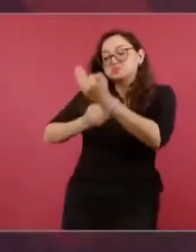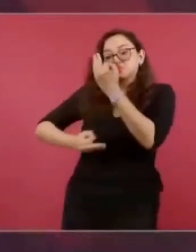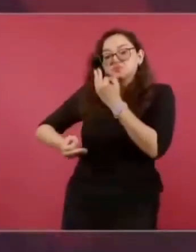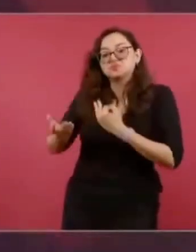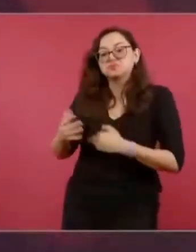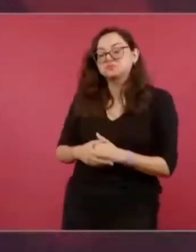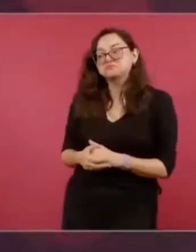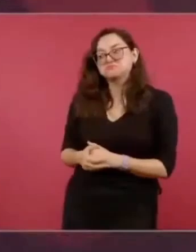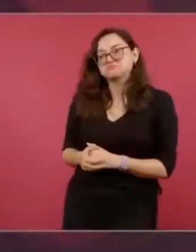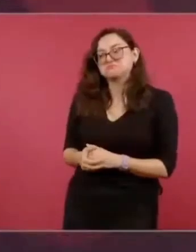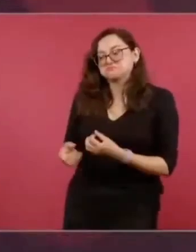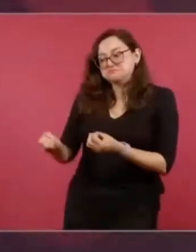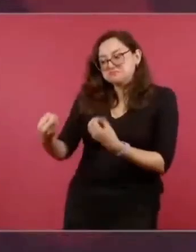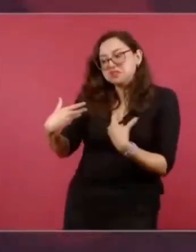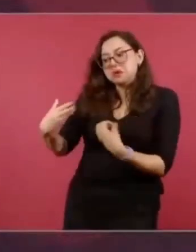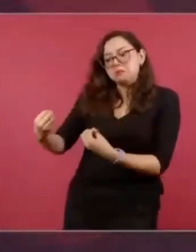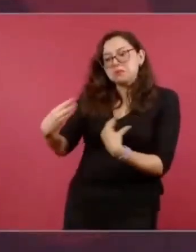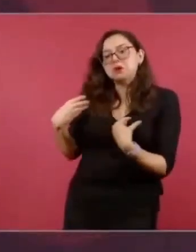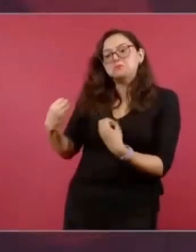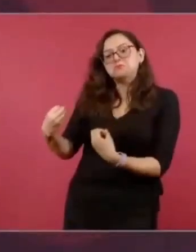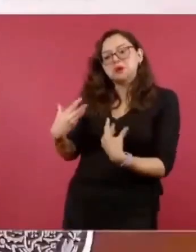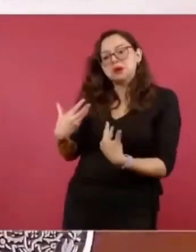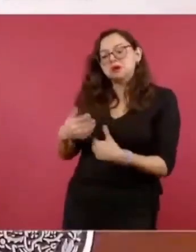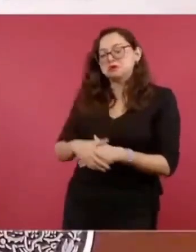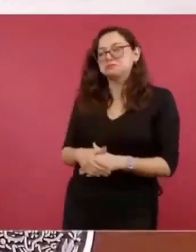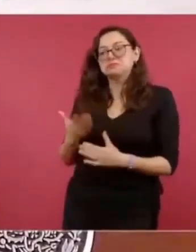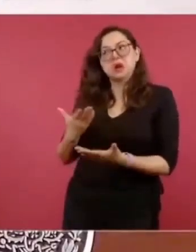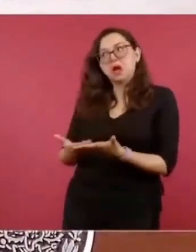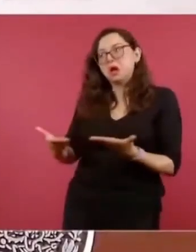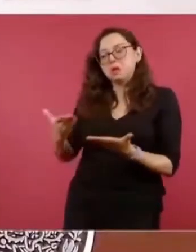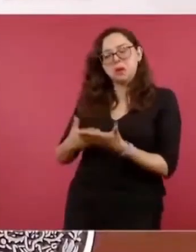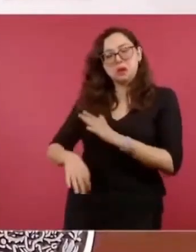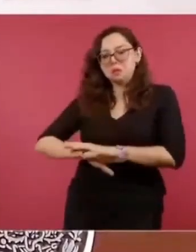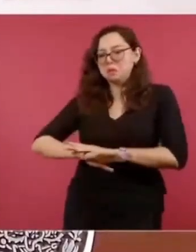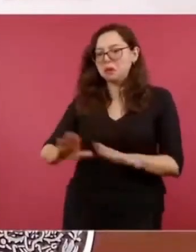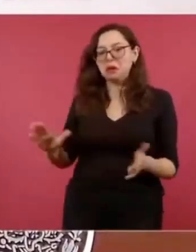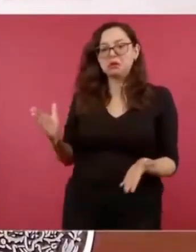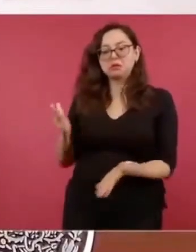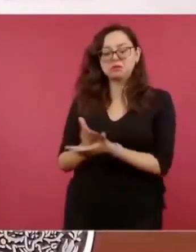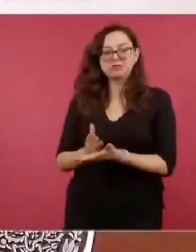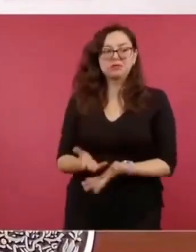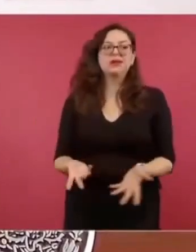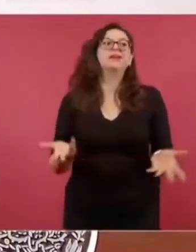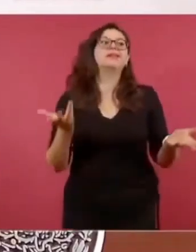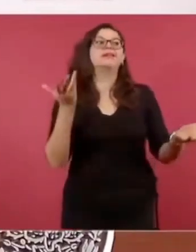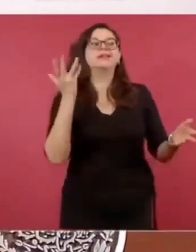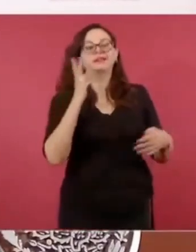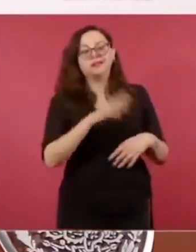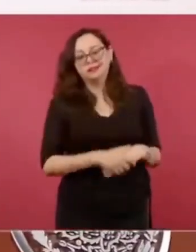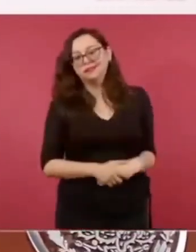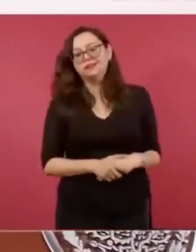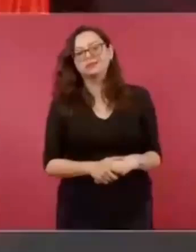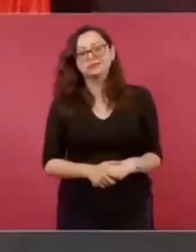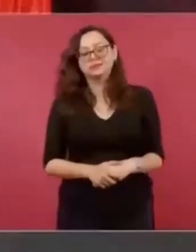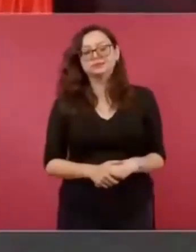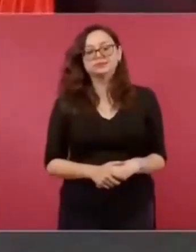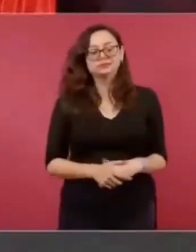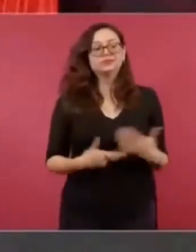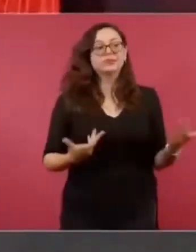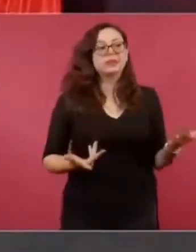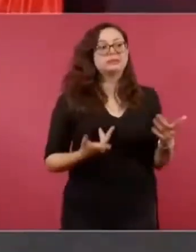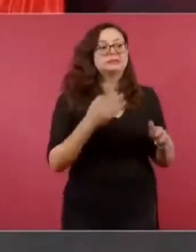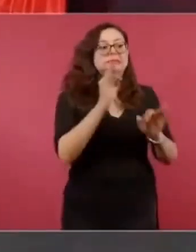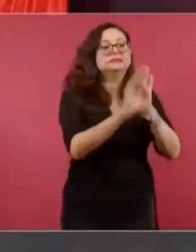nos apapachaban, pues ahora no, porque pues, se apapacha a